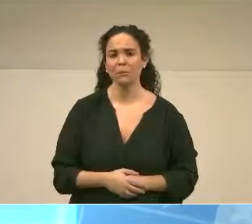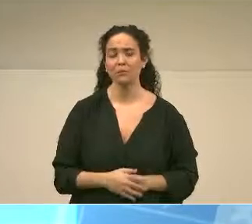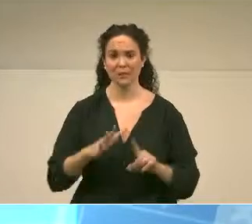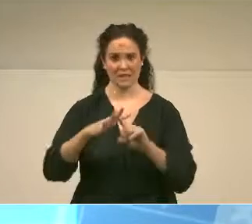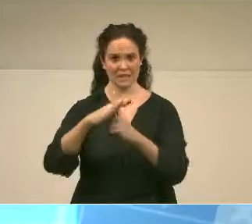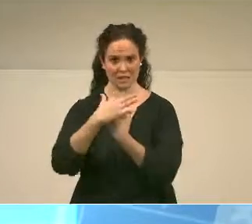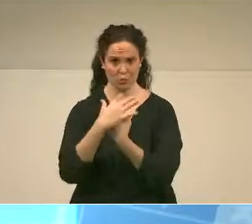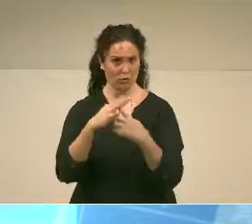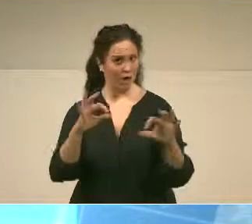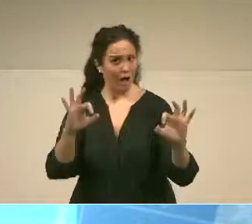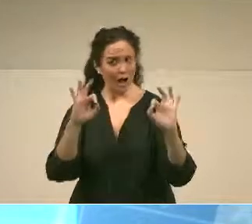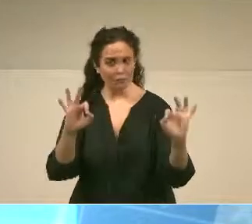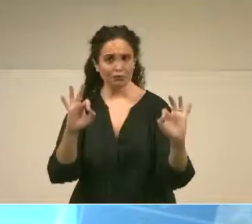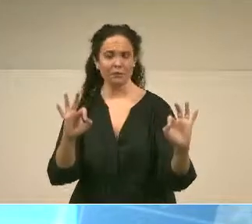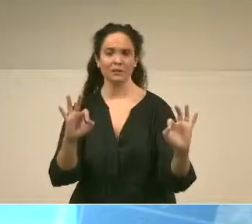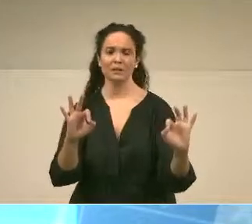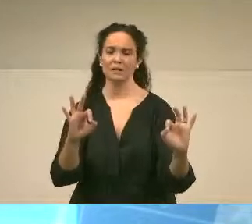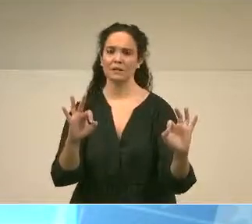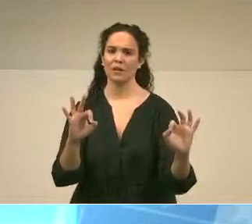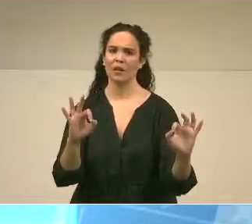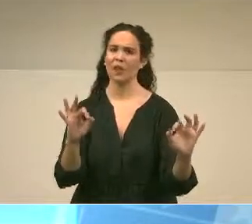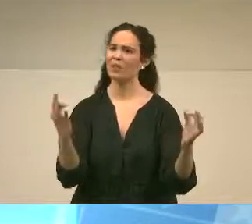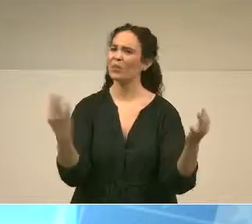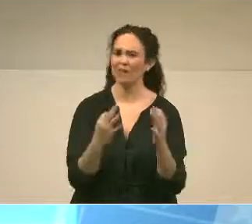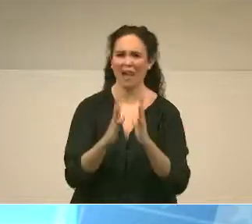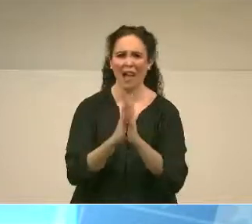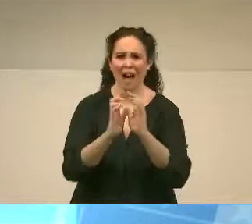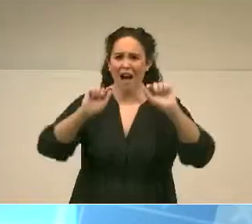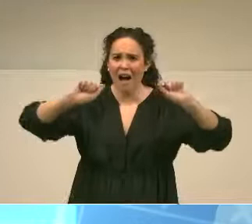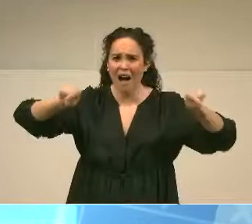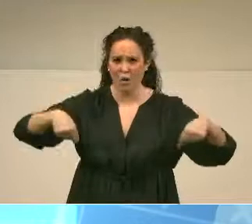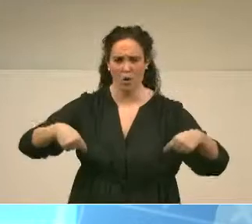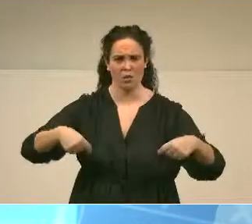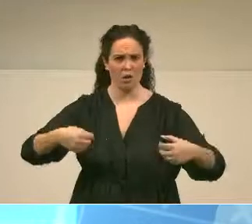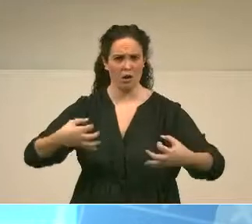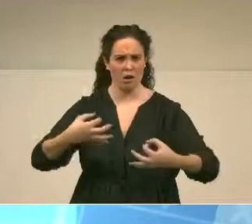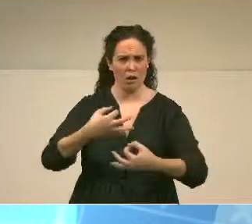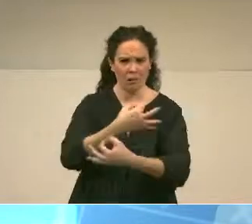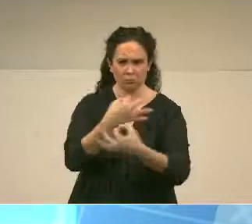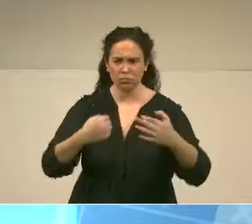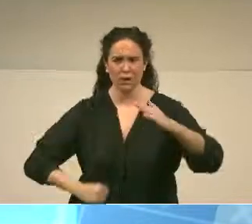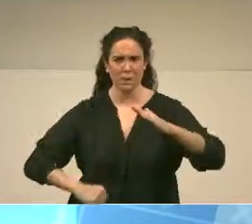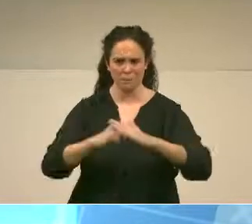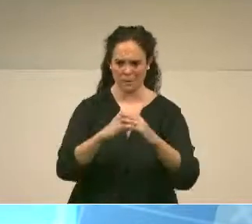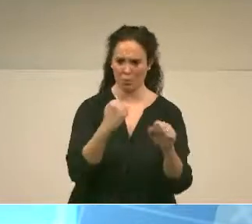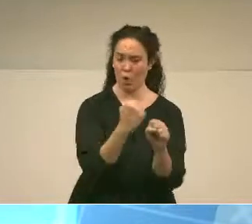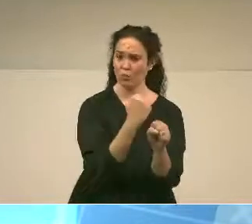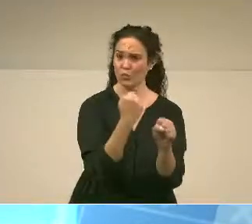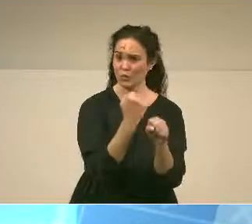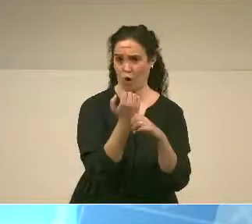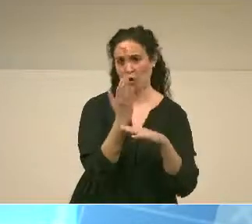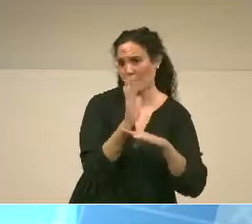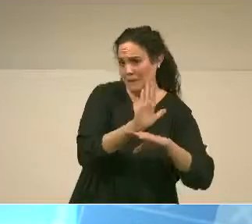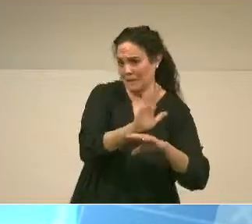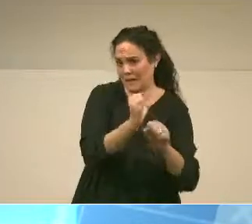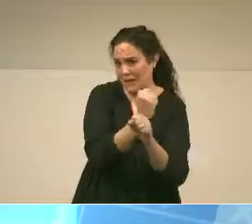situaciones tiene que darse el máximo acuerdo entre la parte de los trabajadores, de los representantes de los trabajadores que